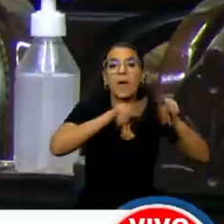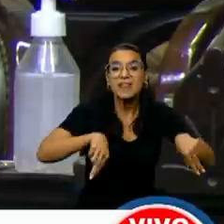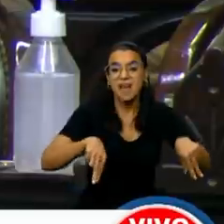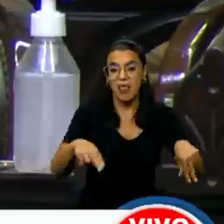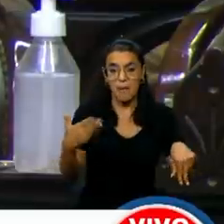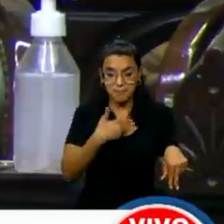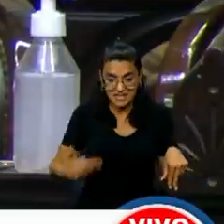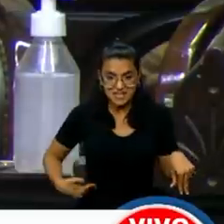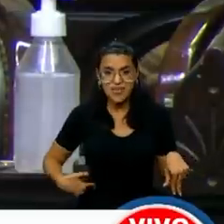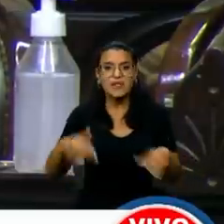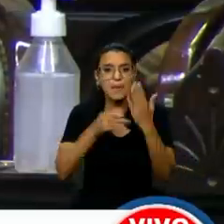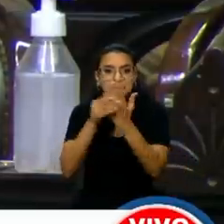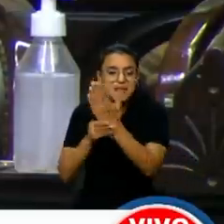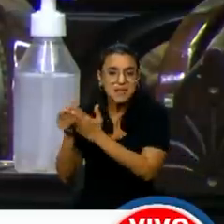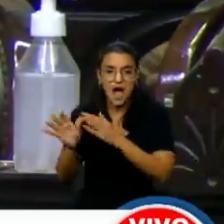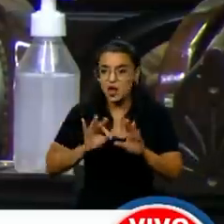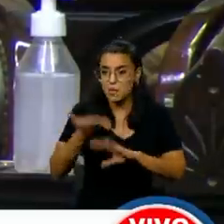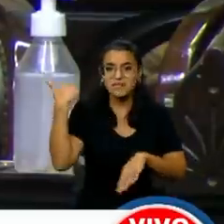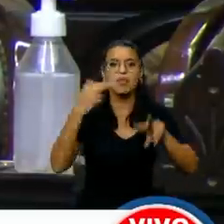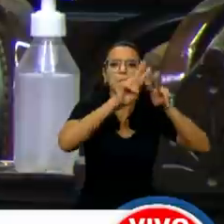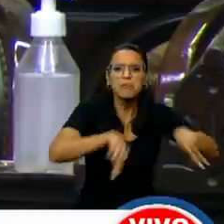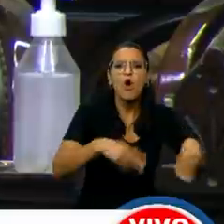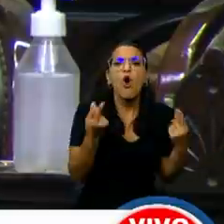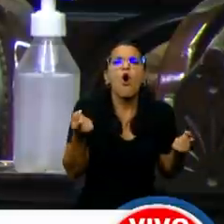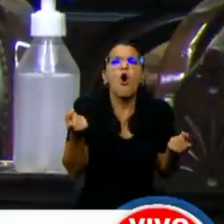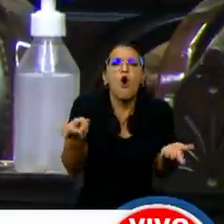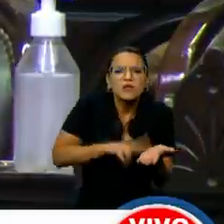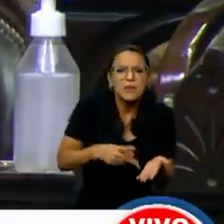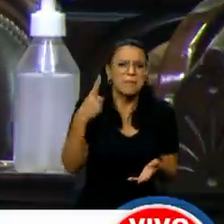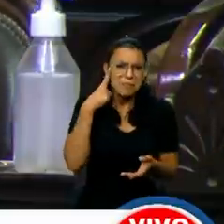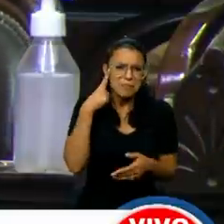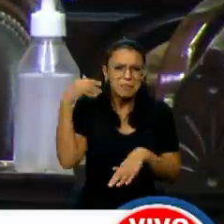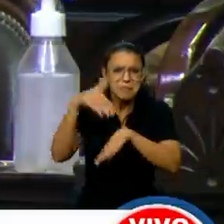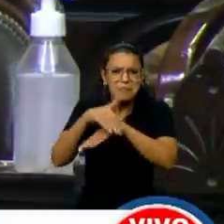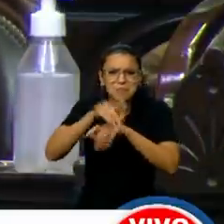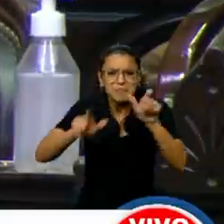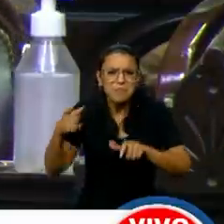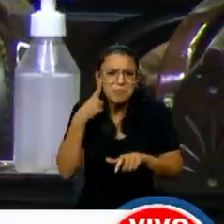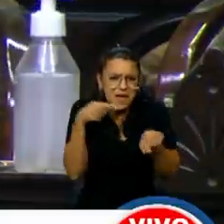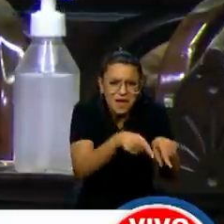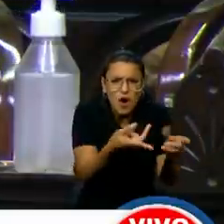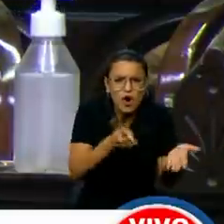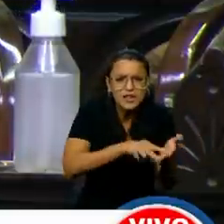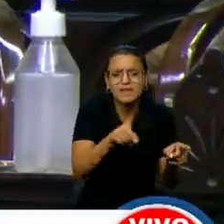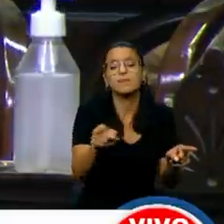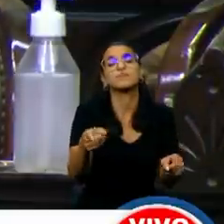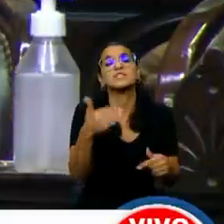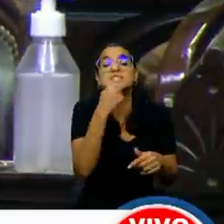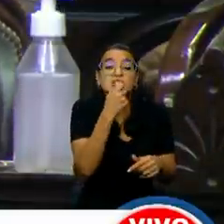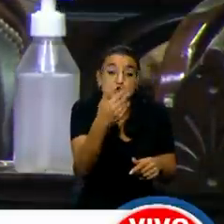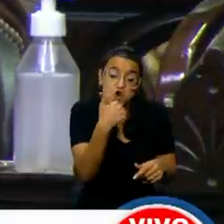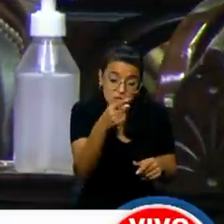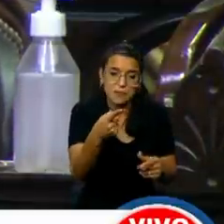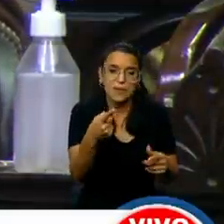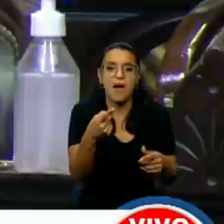presidente y sus ministros el año pasado como vamos a volver a creer los misioneros en esto y por si no sabía señor presidente